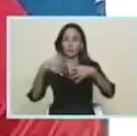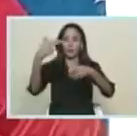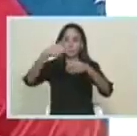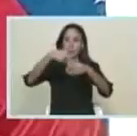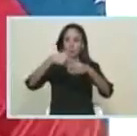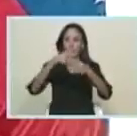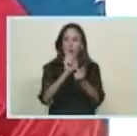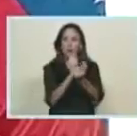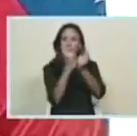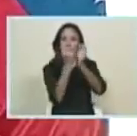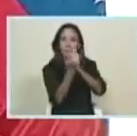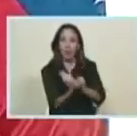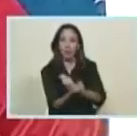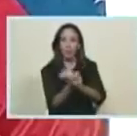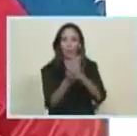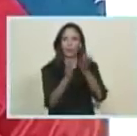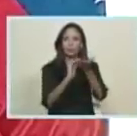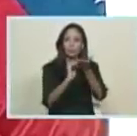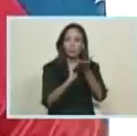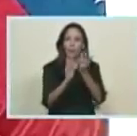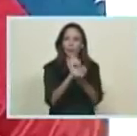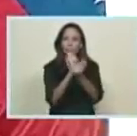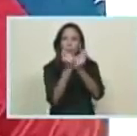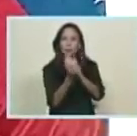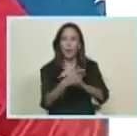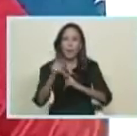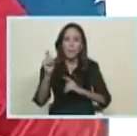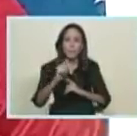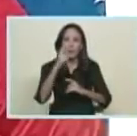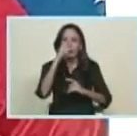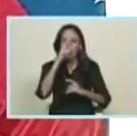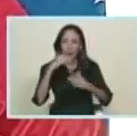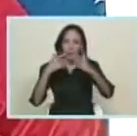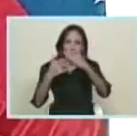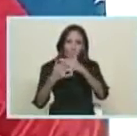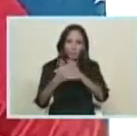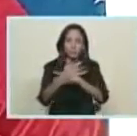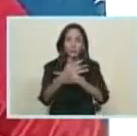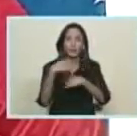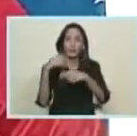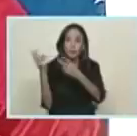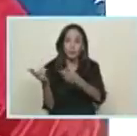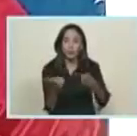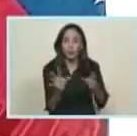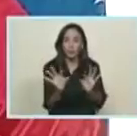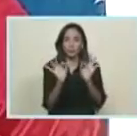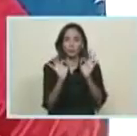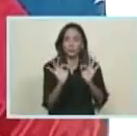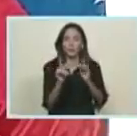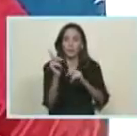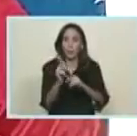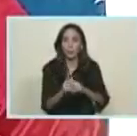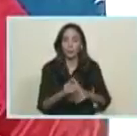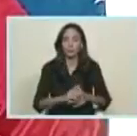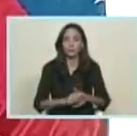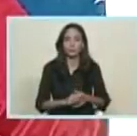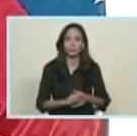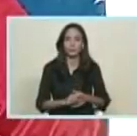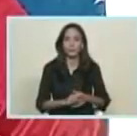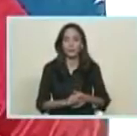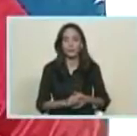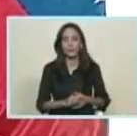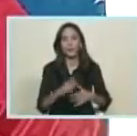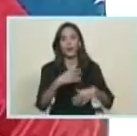la potencia que tiene que ser para los meses y años que están por venir. He invitado de manera muy especial a